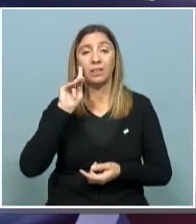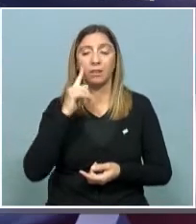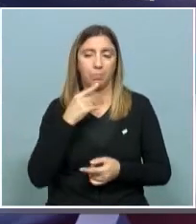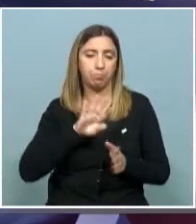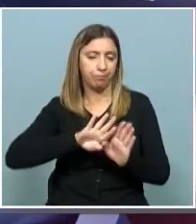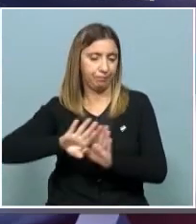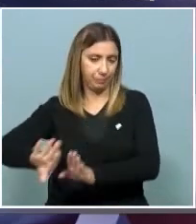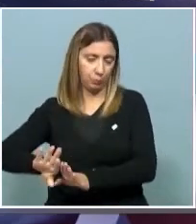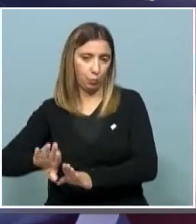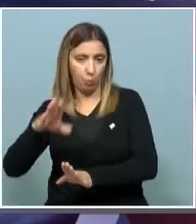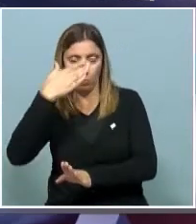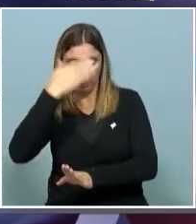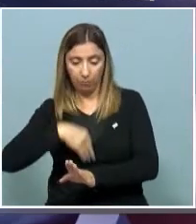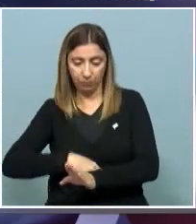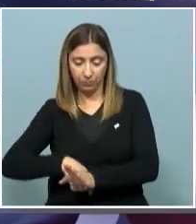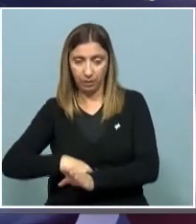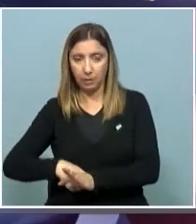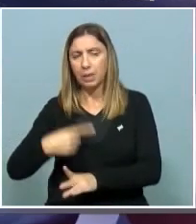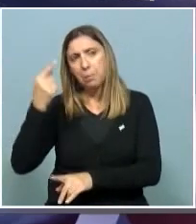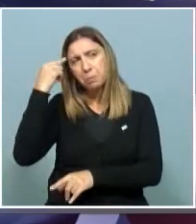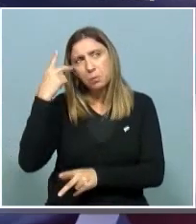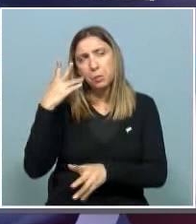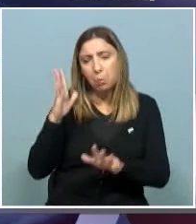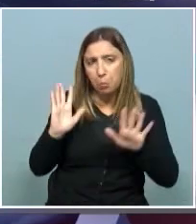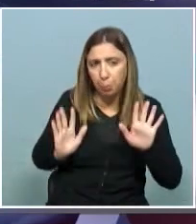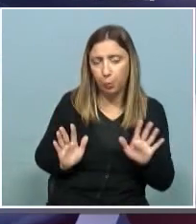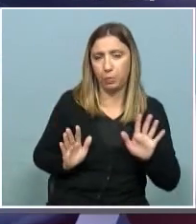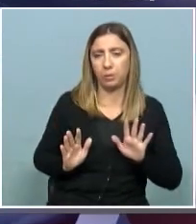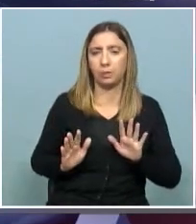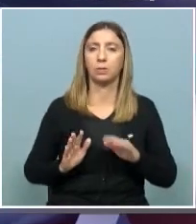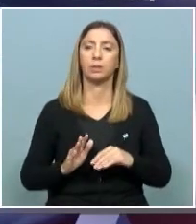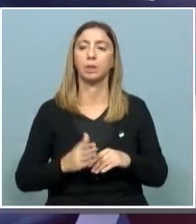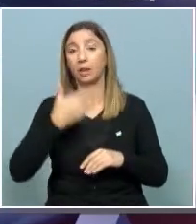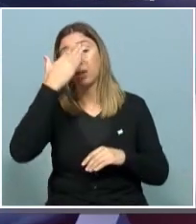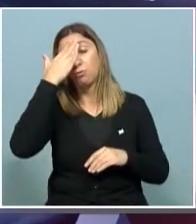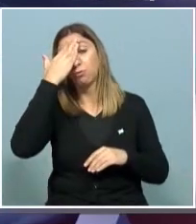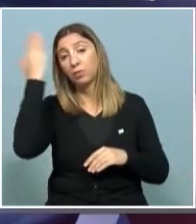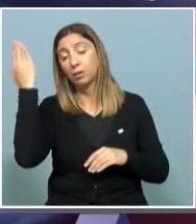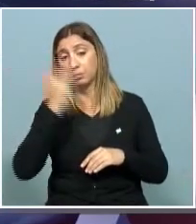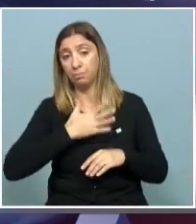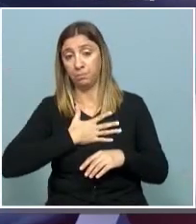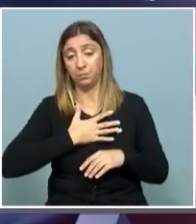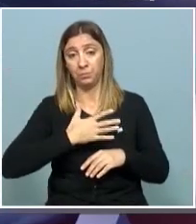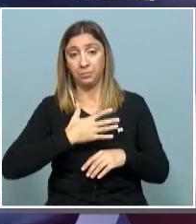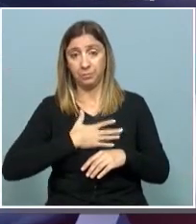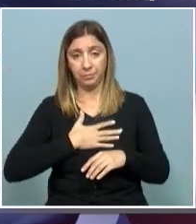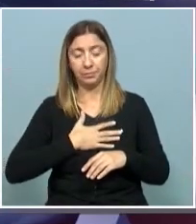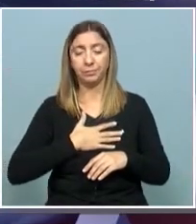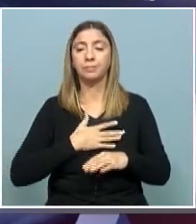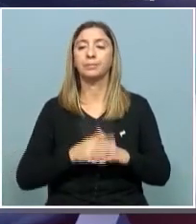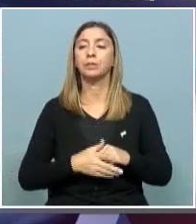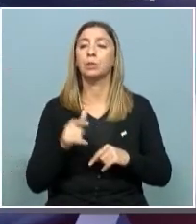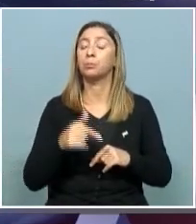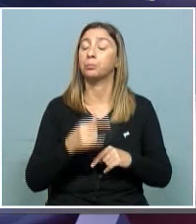descartado de eso avanzamos sobre la sospecha de enfermedades respiratorias este y